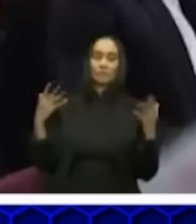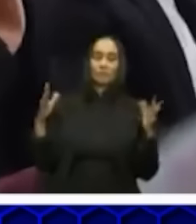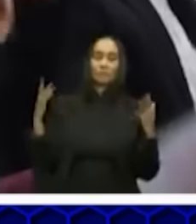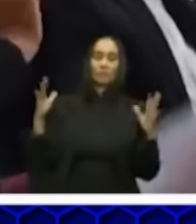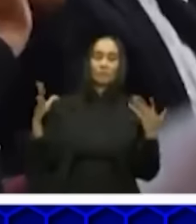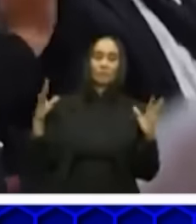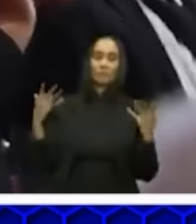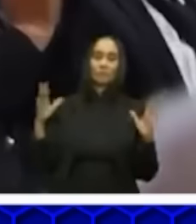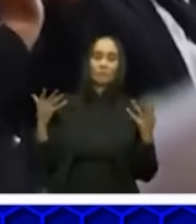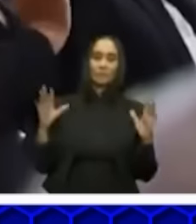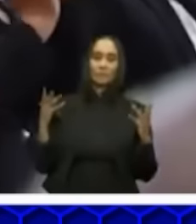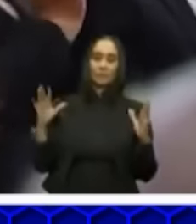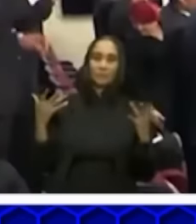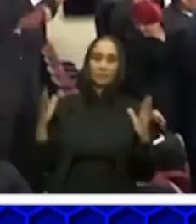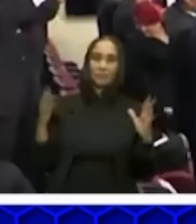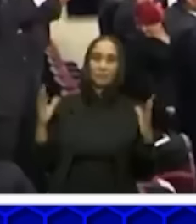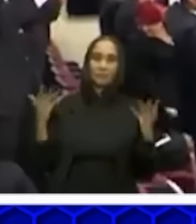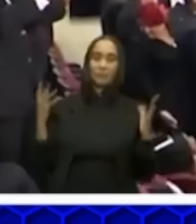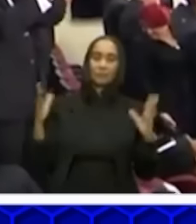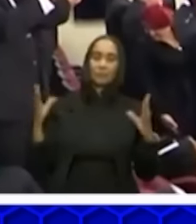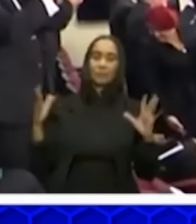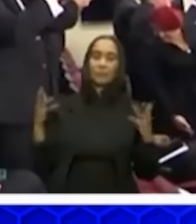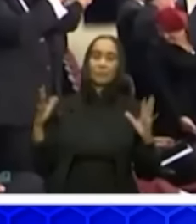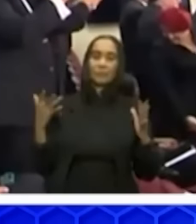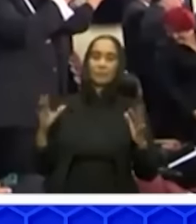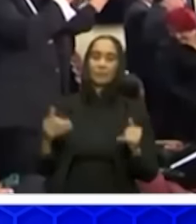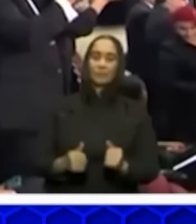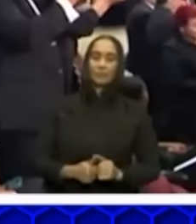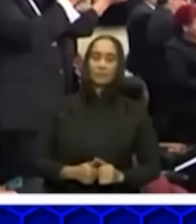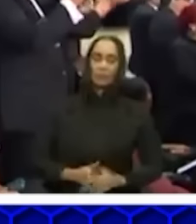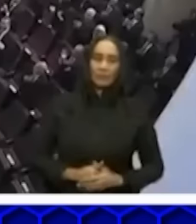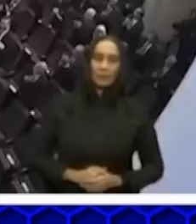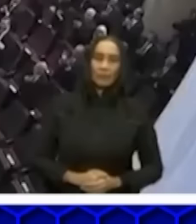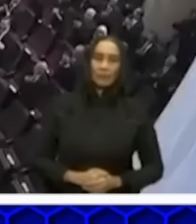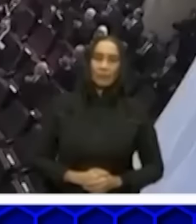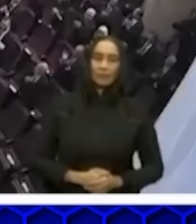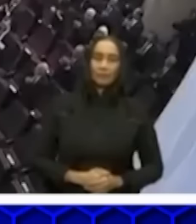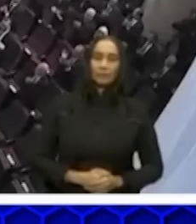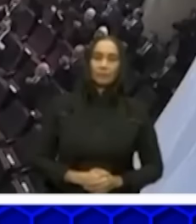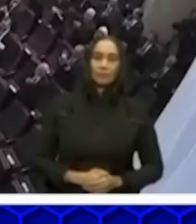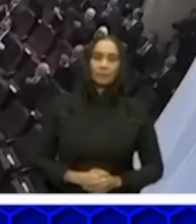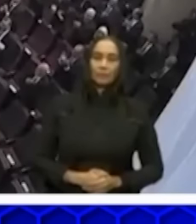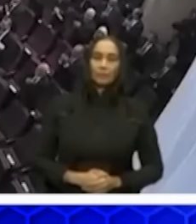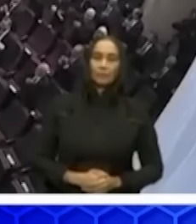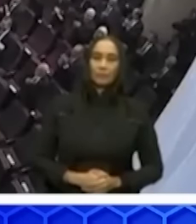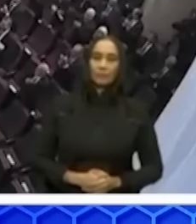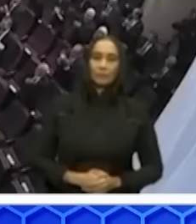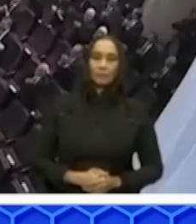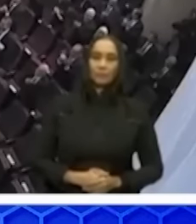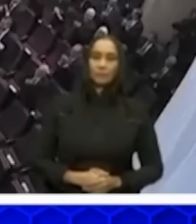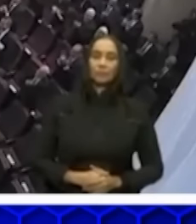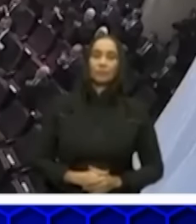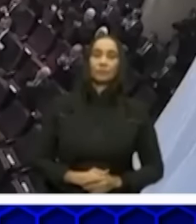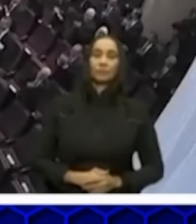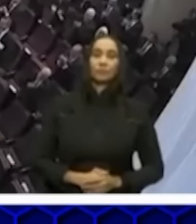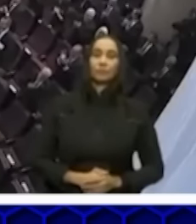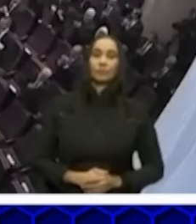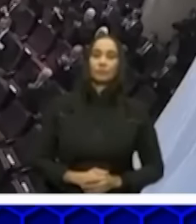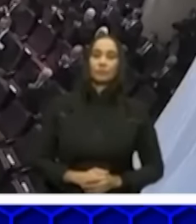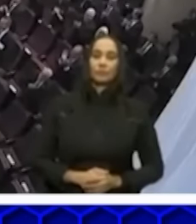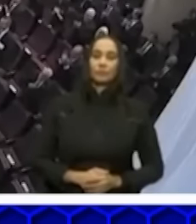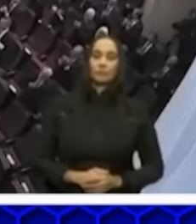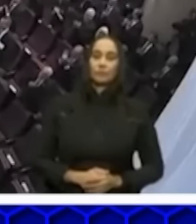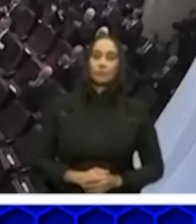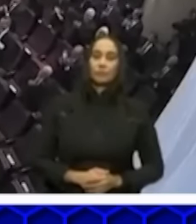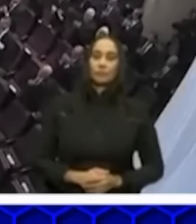dni Entonces yo creo que una pieza presidencial bastante